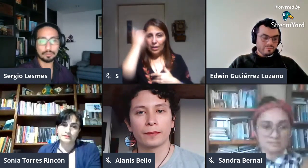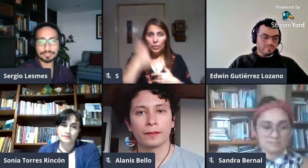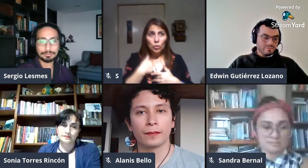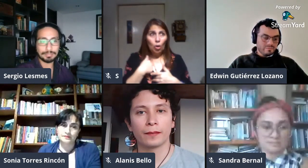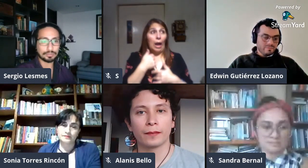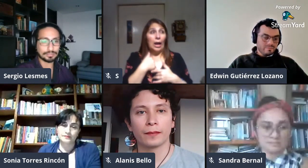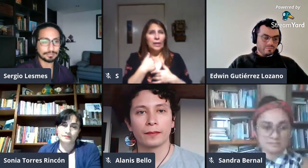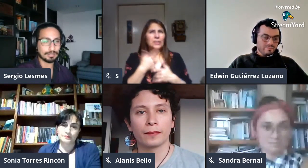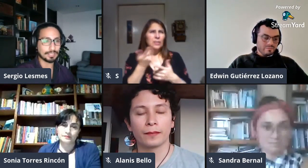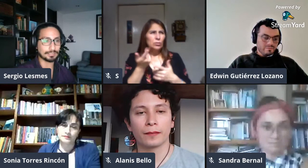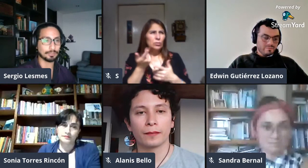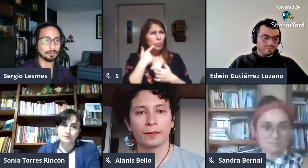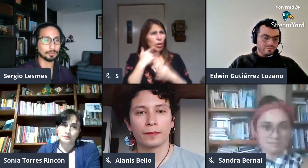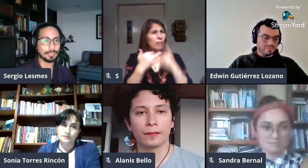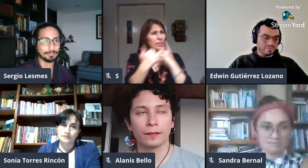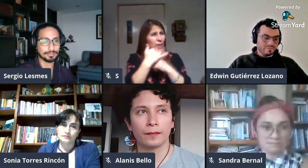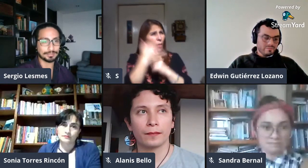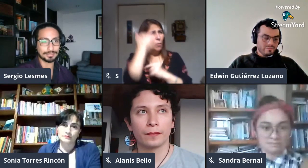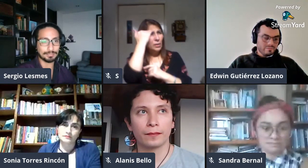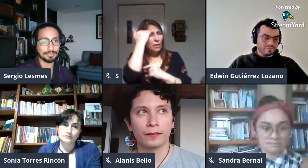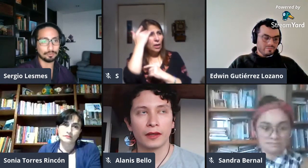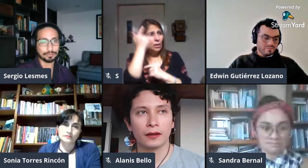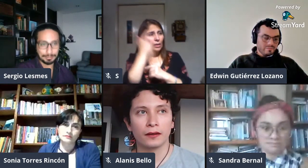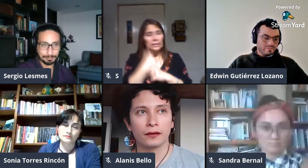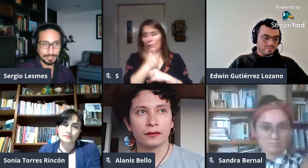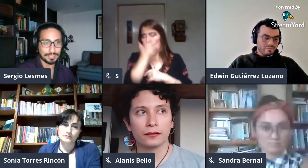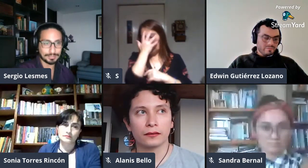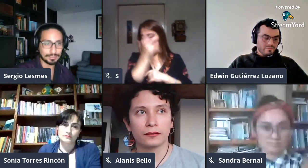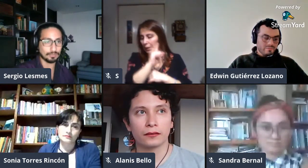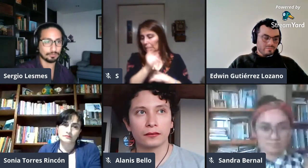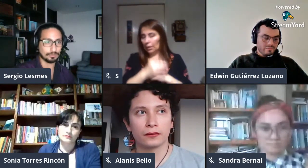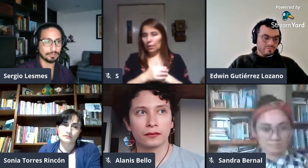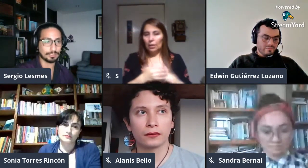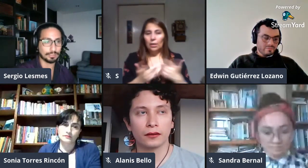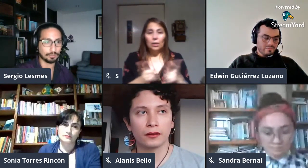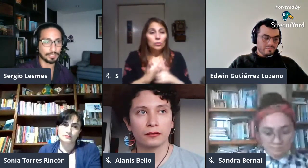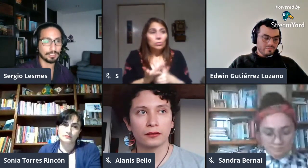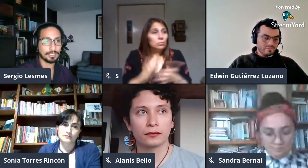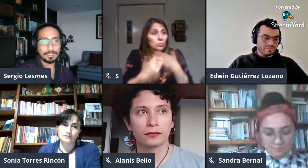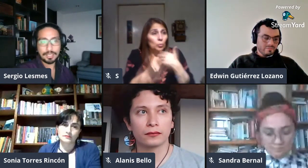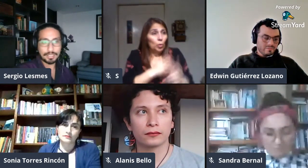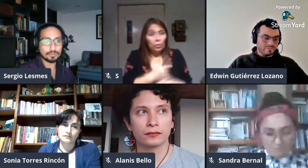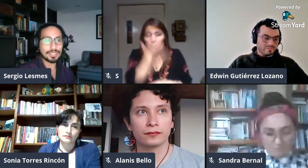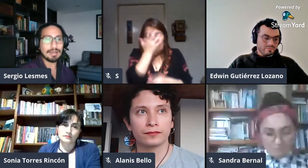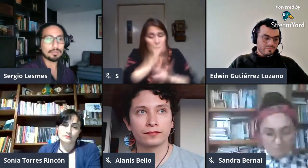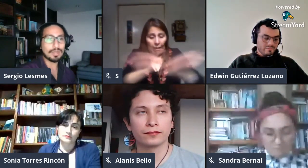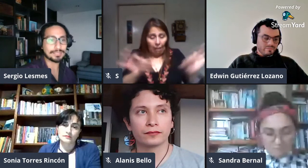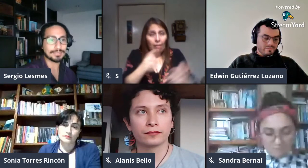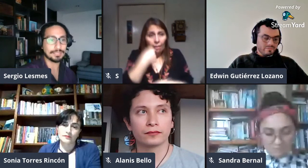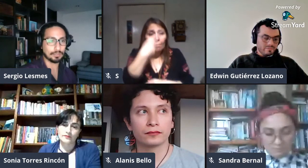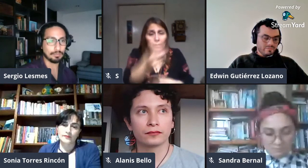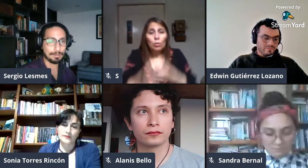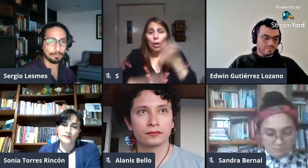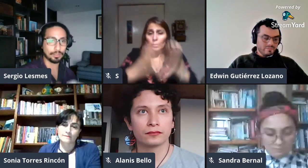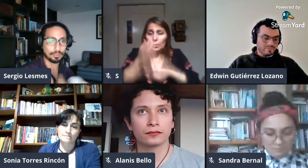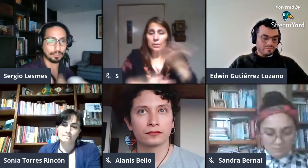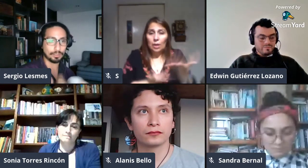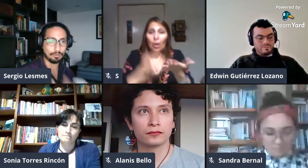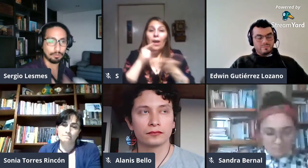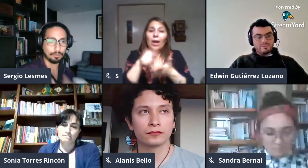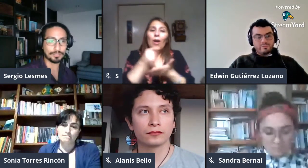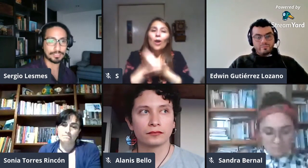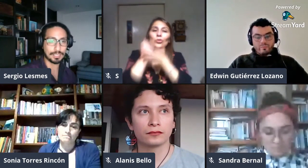yo creo que algo que es importante trabajar también culturalmente es el tema de no tener pena decirlo, ¿no? Creo que eso ya ayuda bastante como a